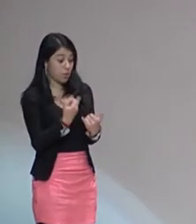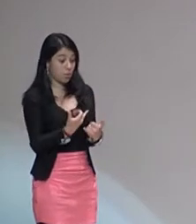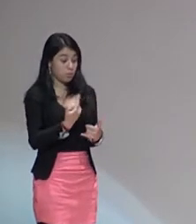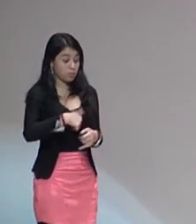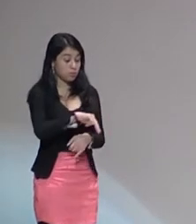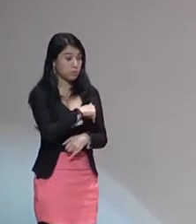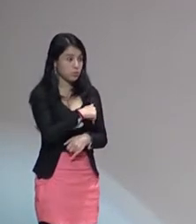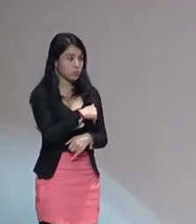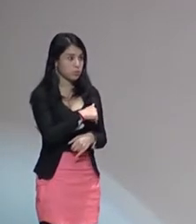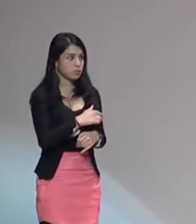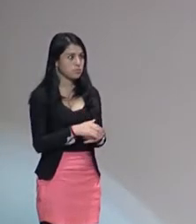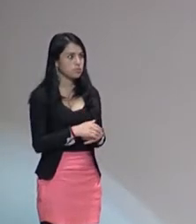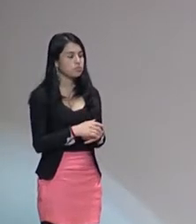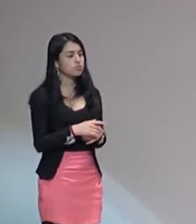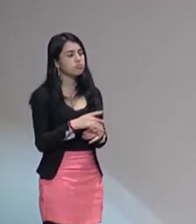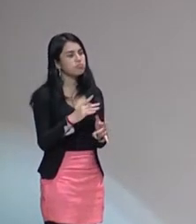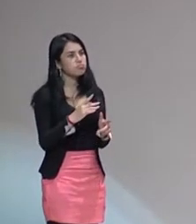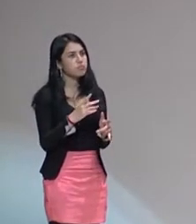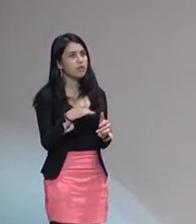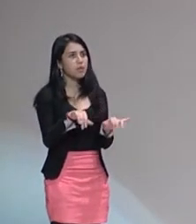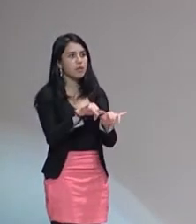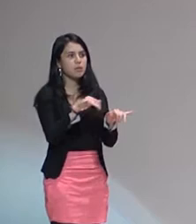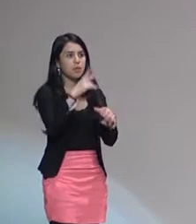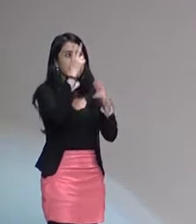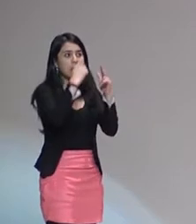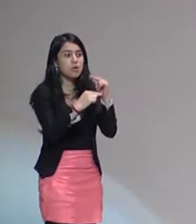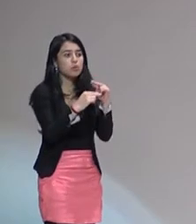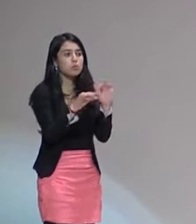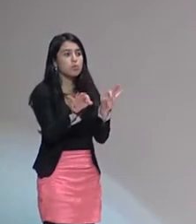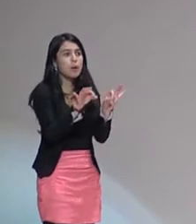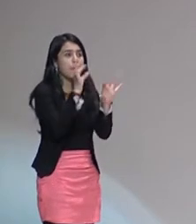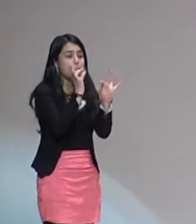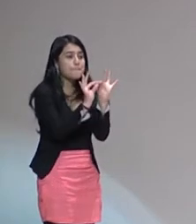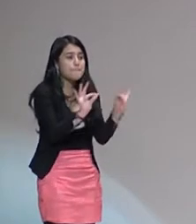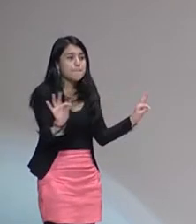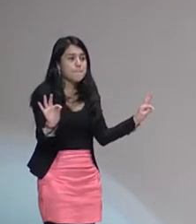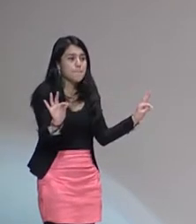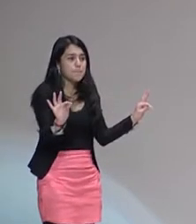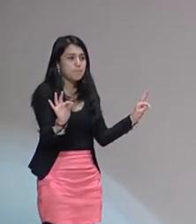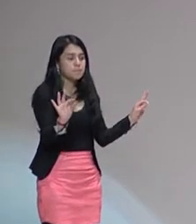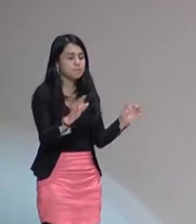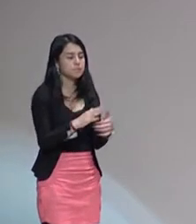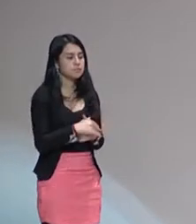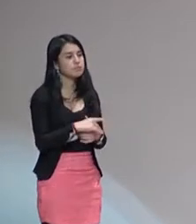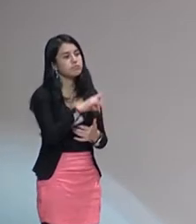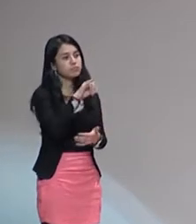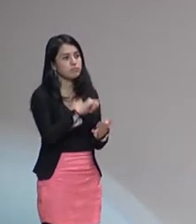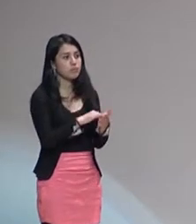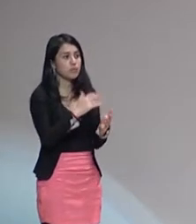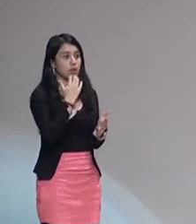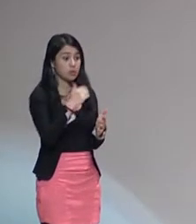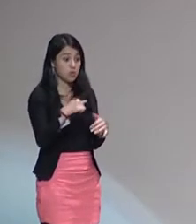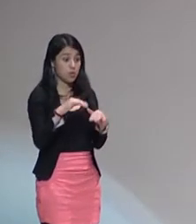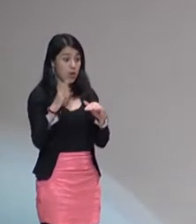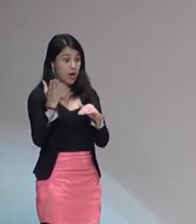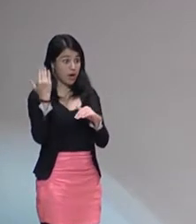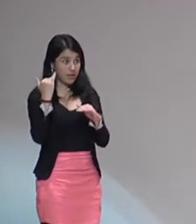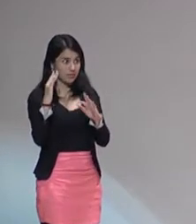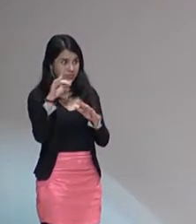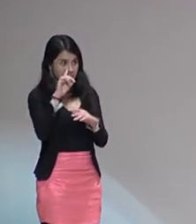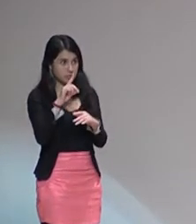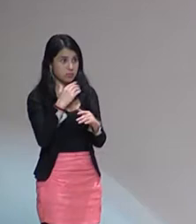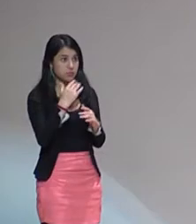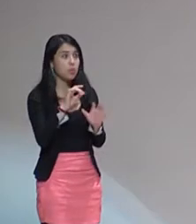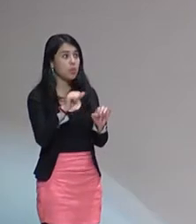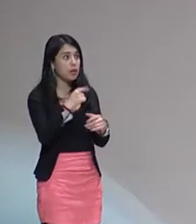nosotros éramos los hijos del silencio. Y por eso nadie me puede decir